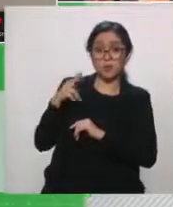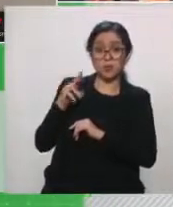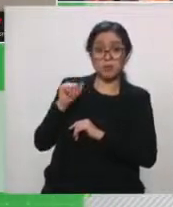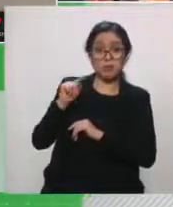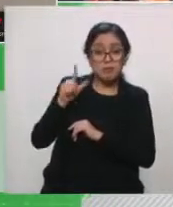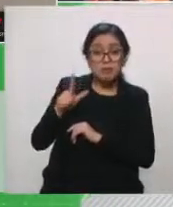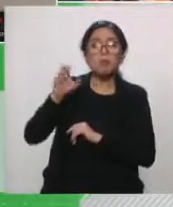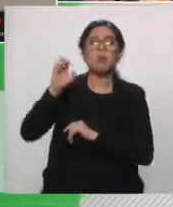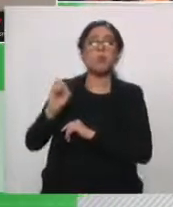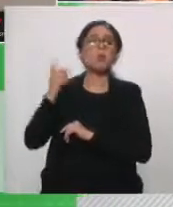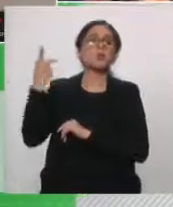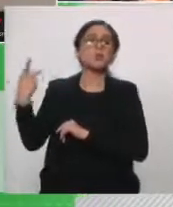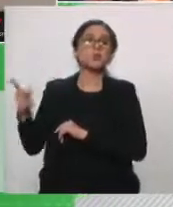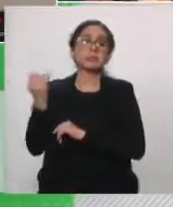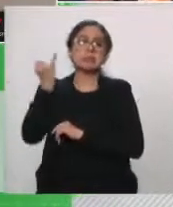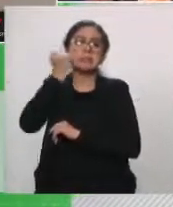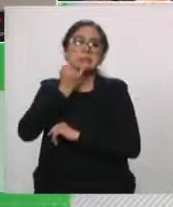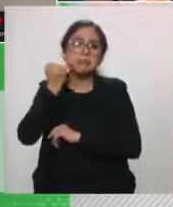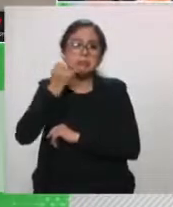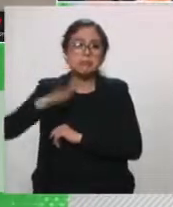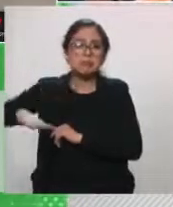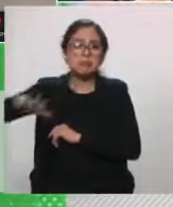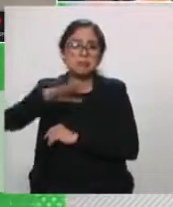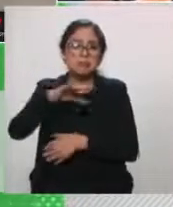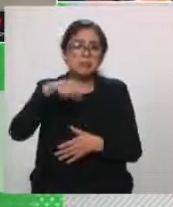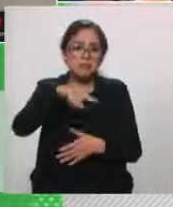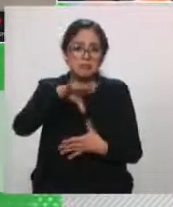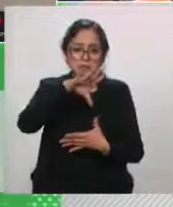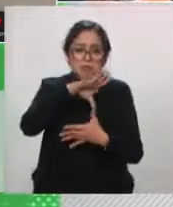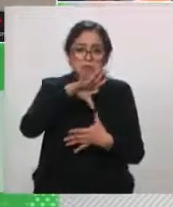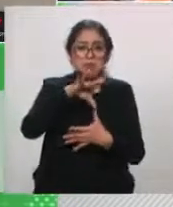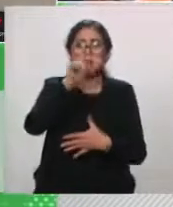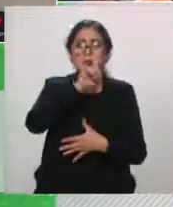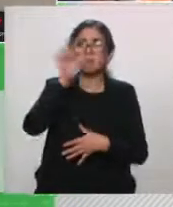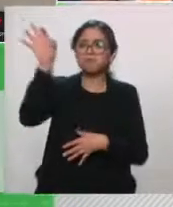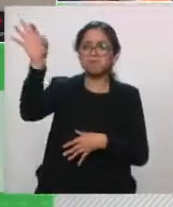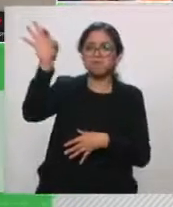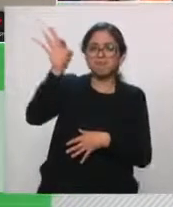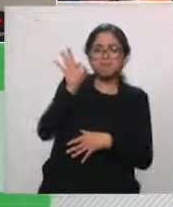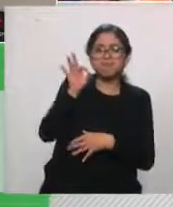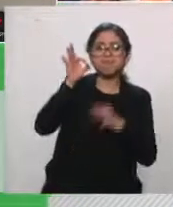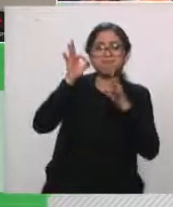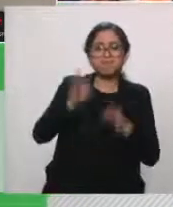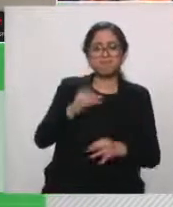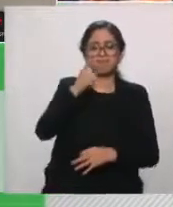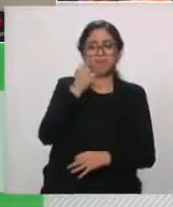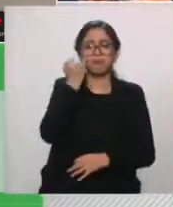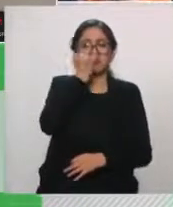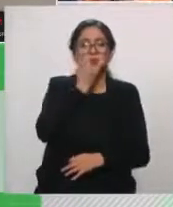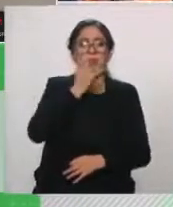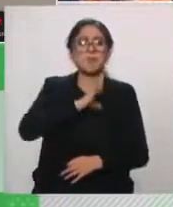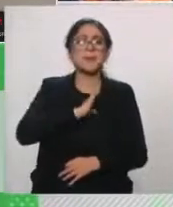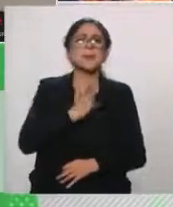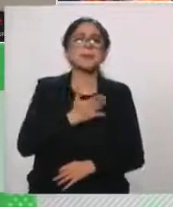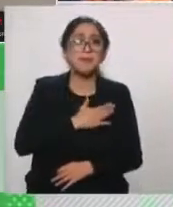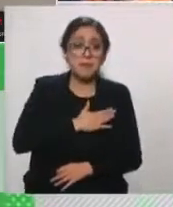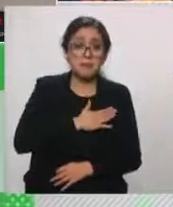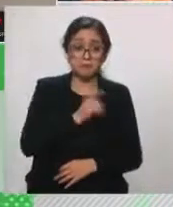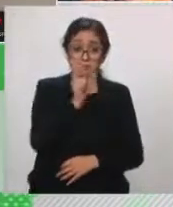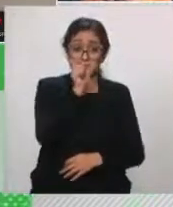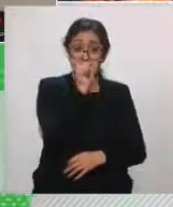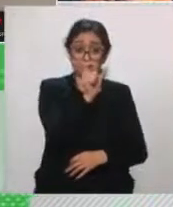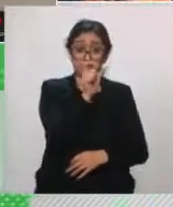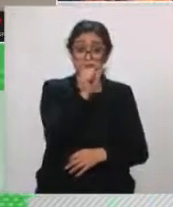idioma nativo de América, sino son palabras tomadas del español. Pero lo importante no es la